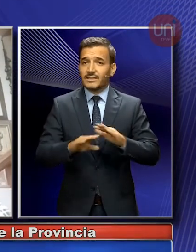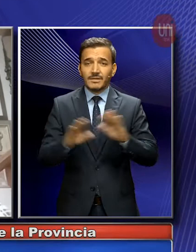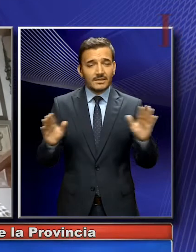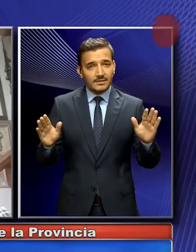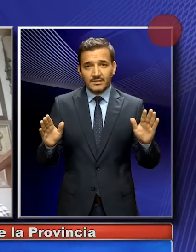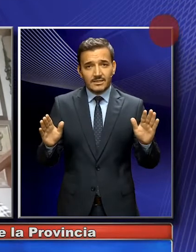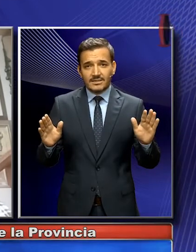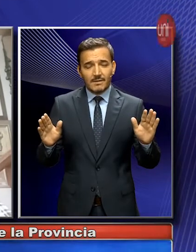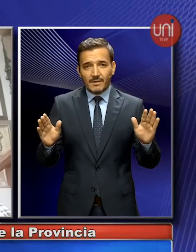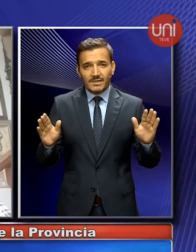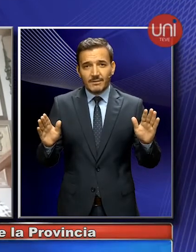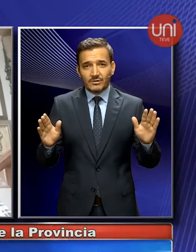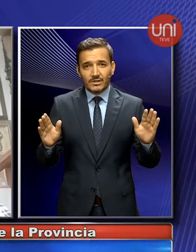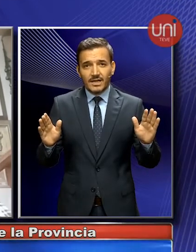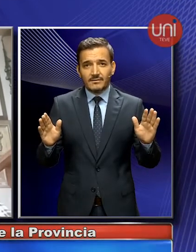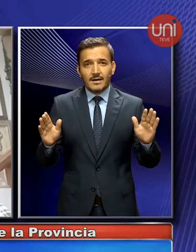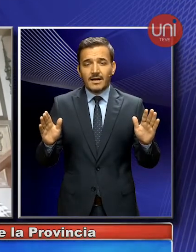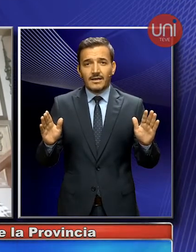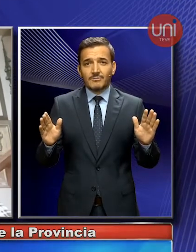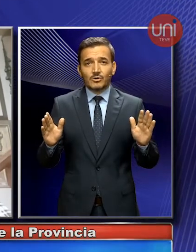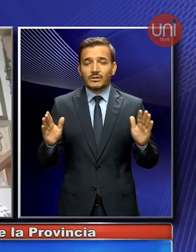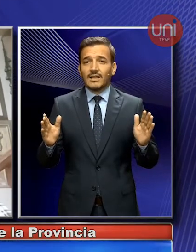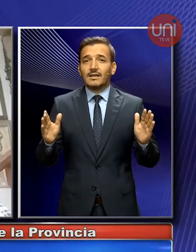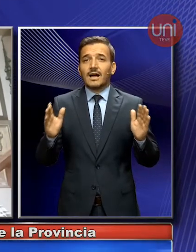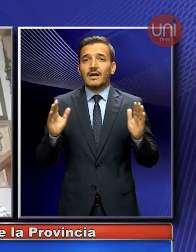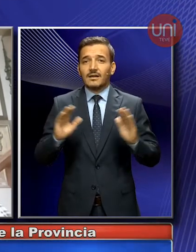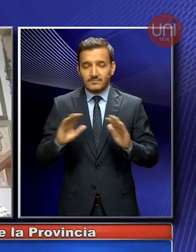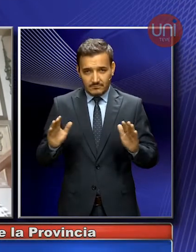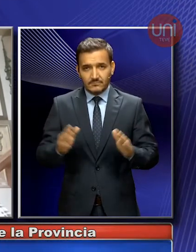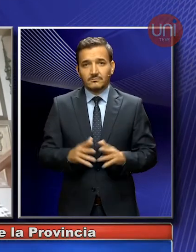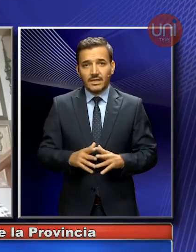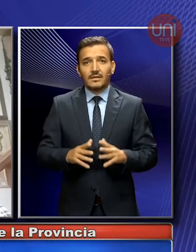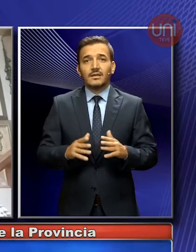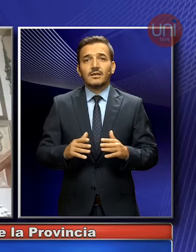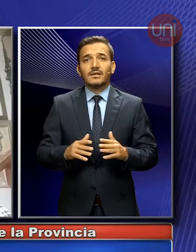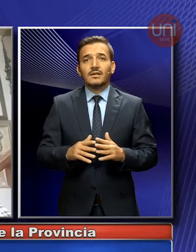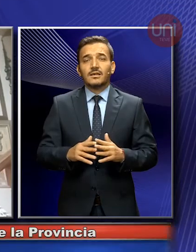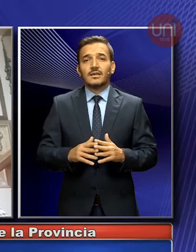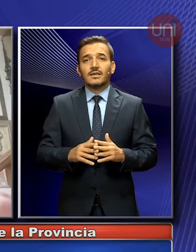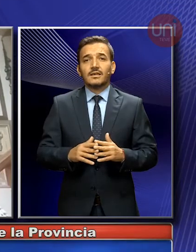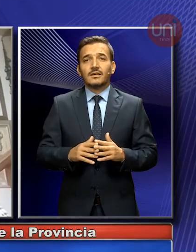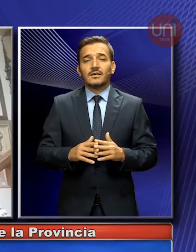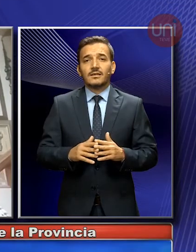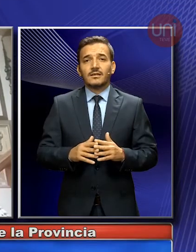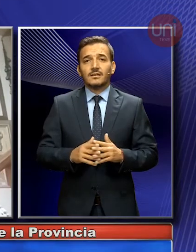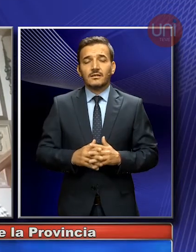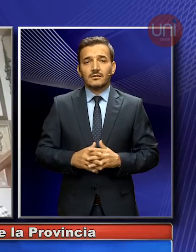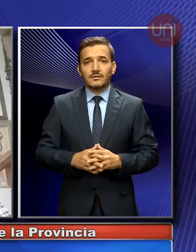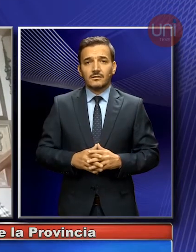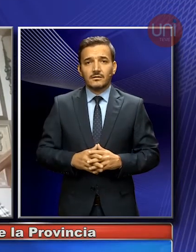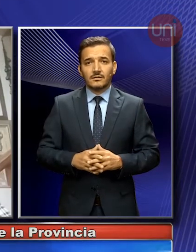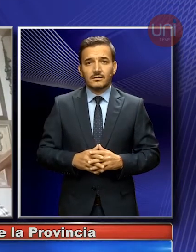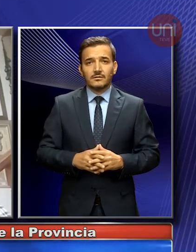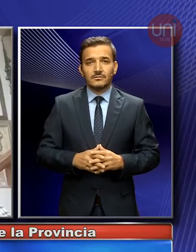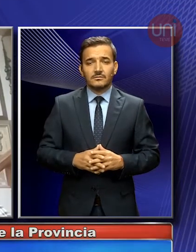directamente se le permite la virtualidad absoluta. Sí, absolutamente. Tiene que presentar, por supuesto, los